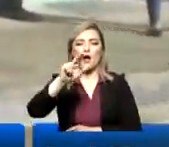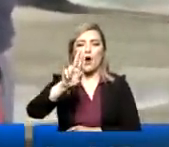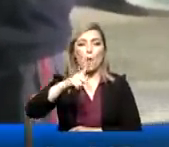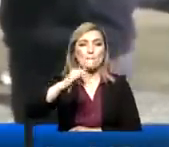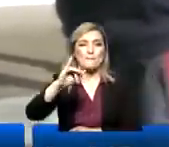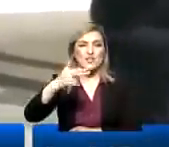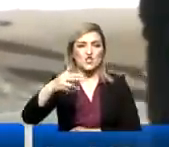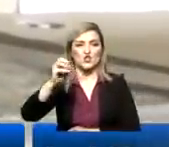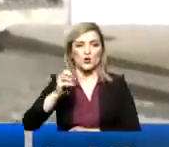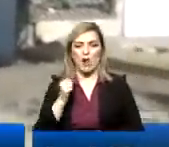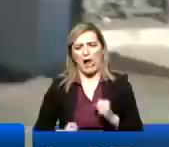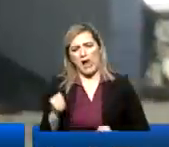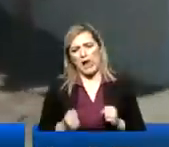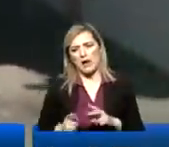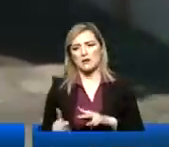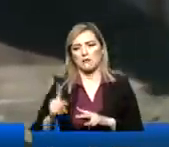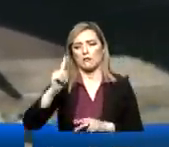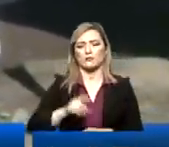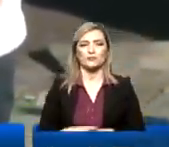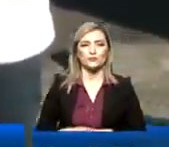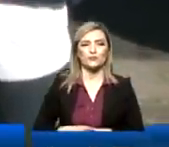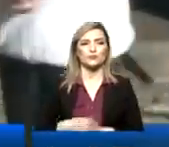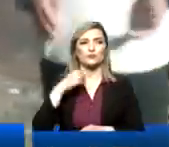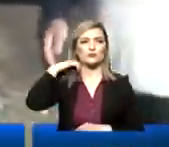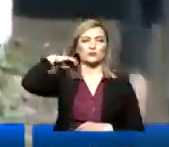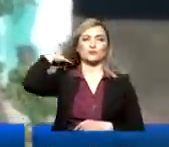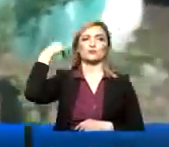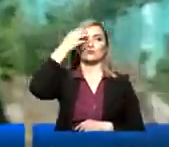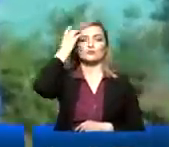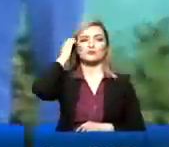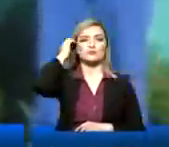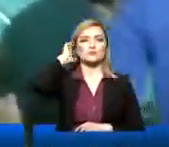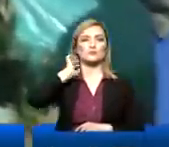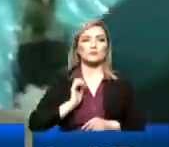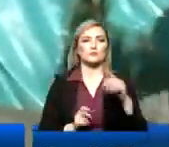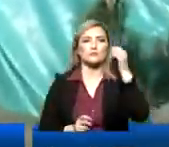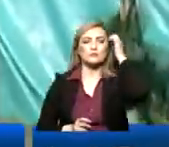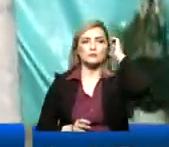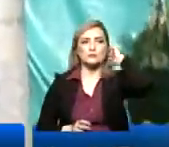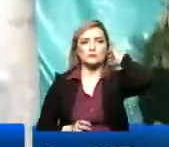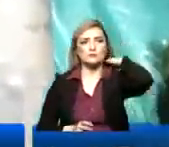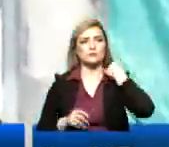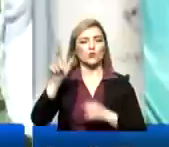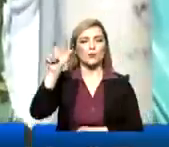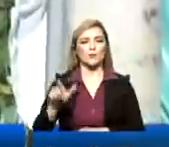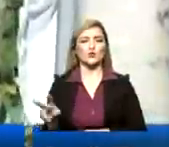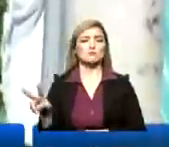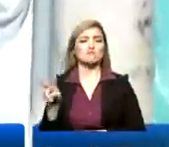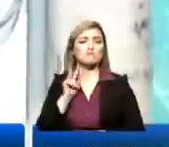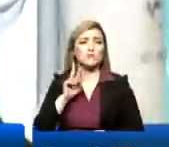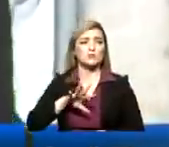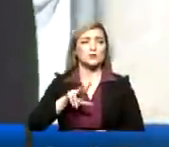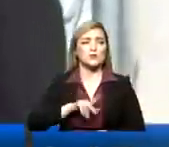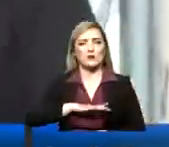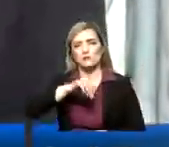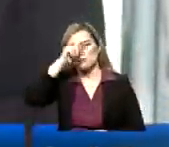correrían por estas calles. Vamos a conversar con una de las personas que ya ha sido víctima de los robos y que está cansada de la